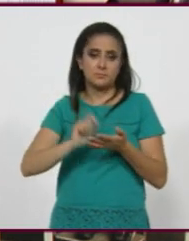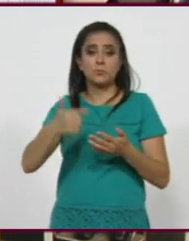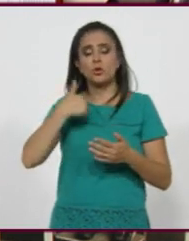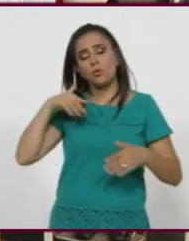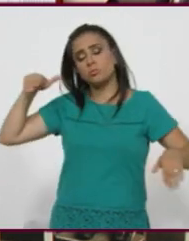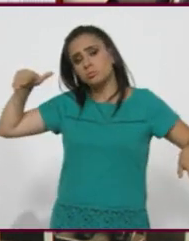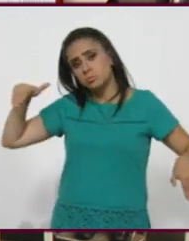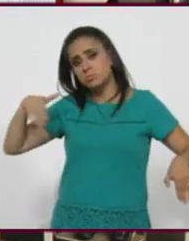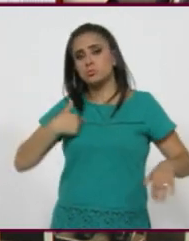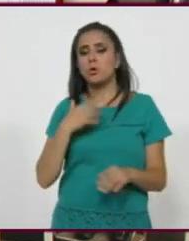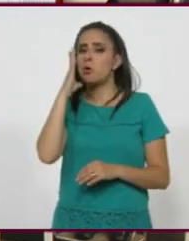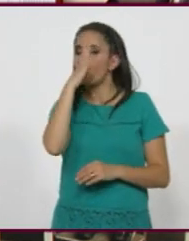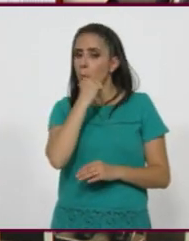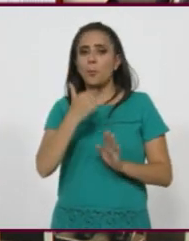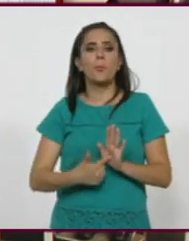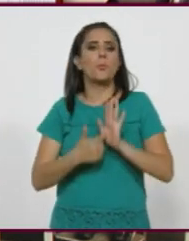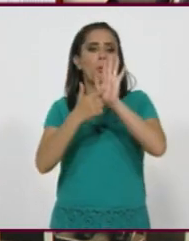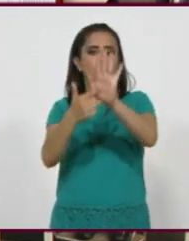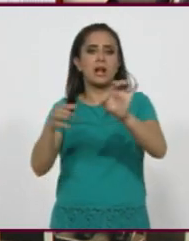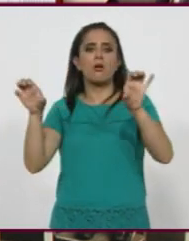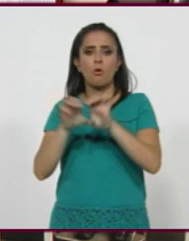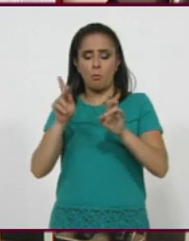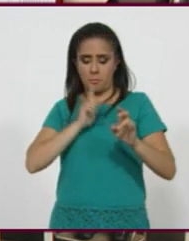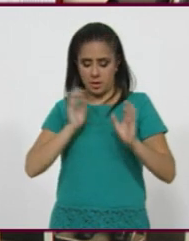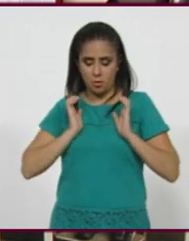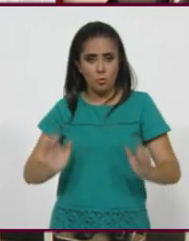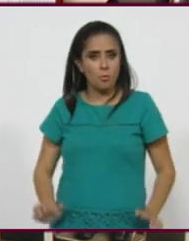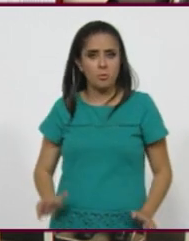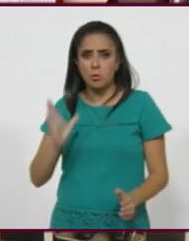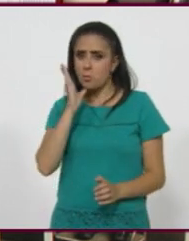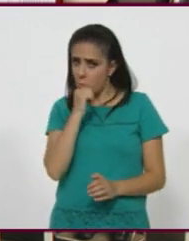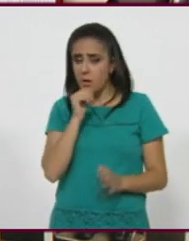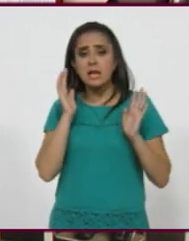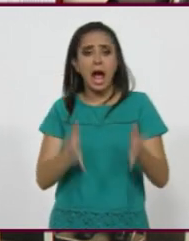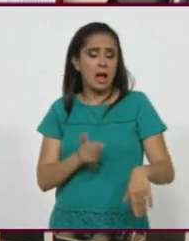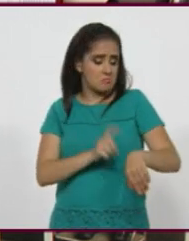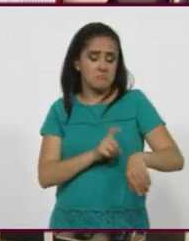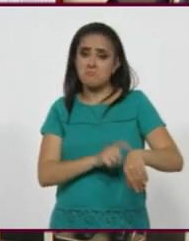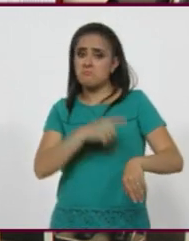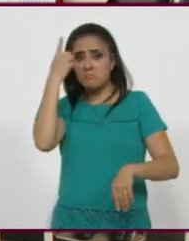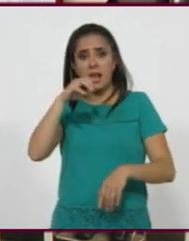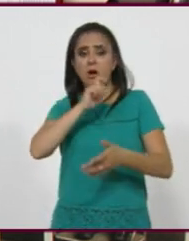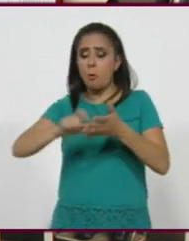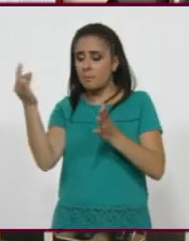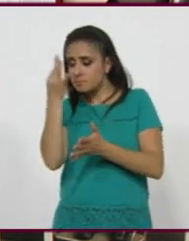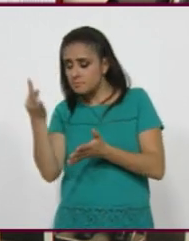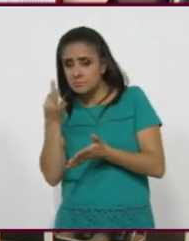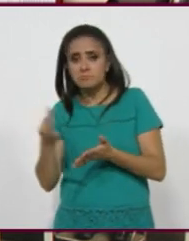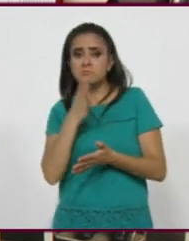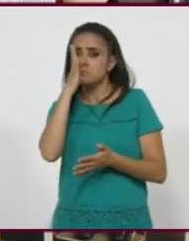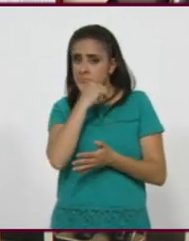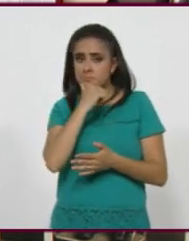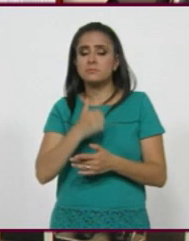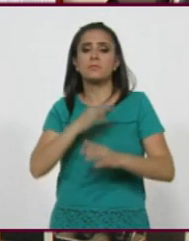una maniquí imposibilitada en mostrar un mundo con su cuerpo. Ya no hay tiempo para comprar agujas. Afilan